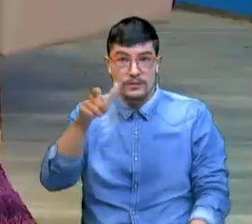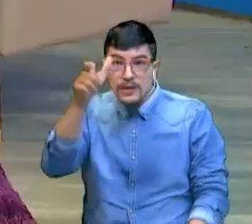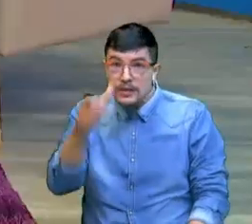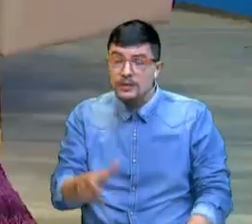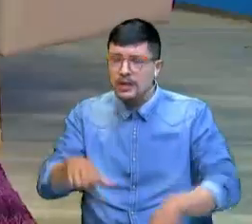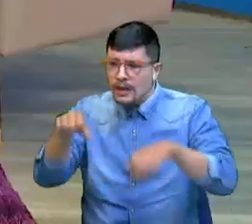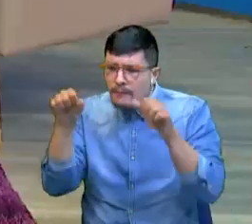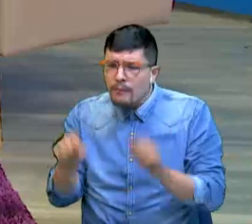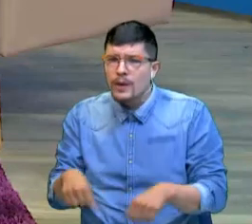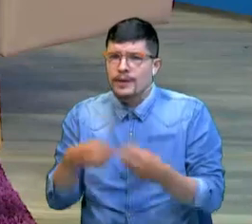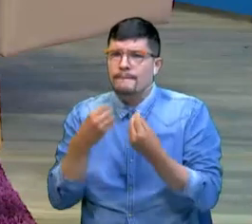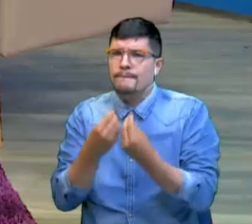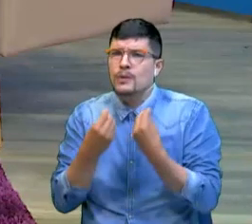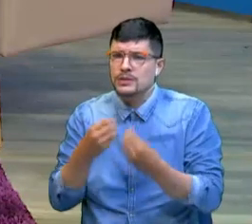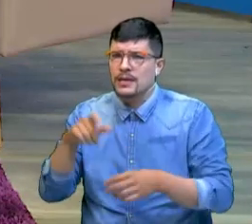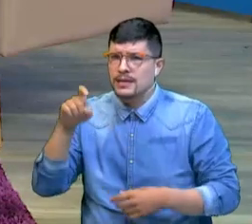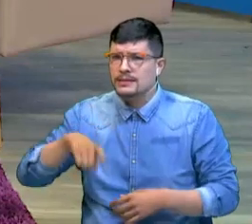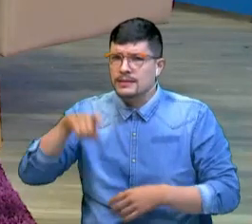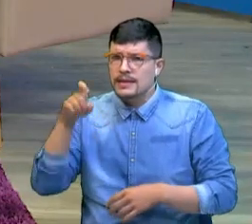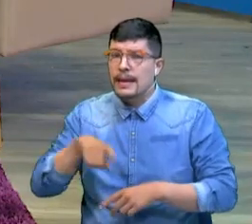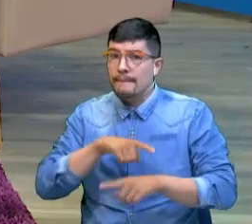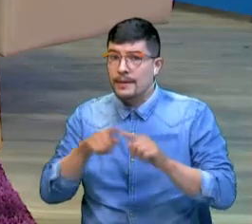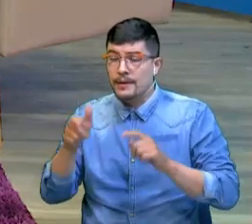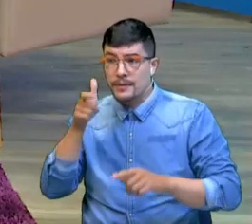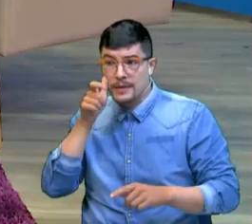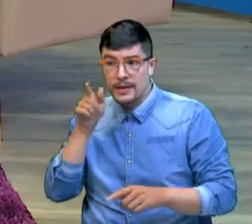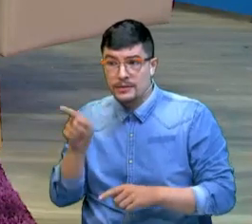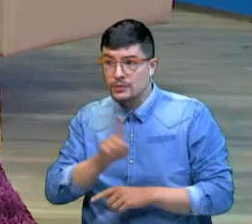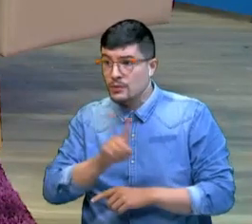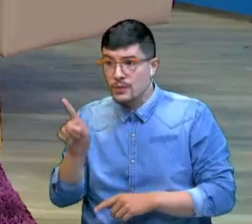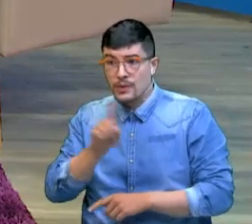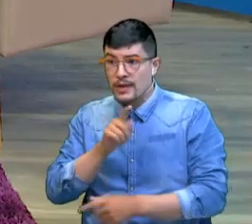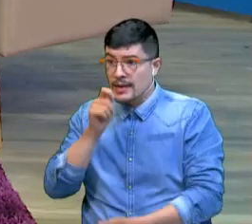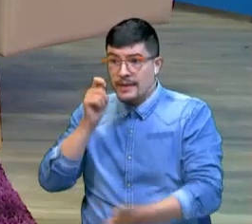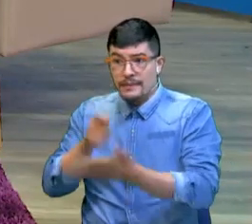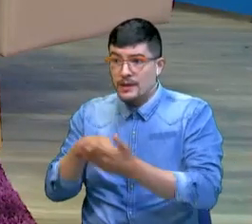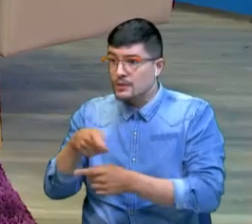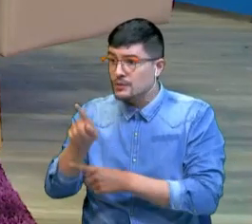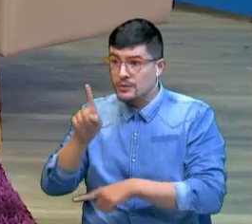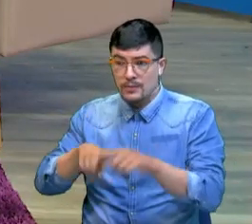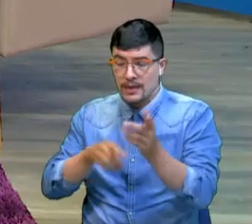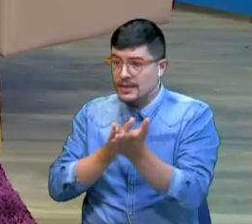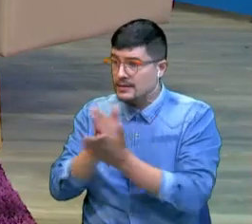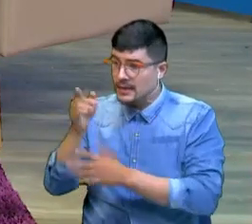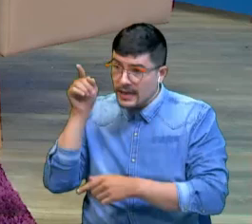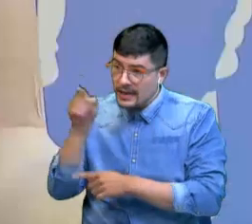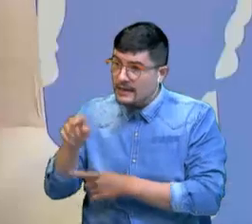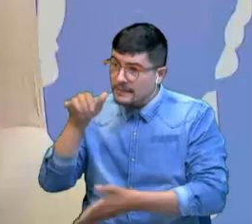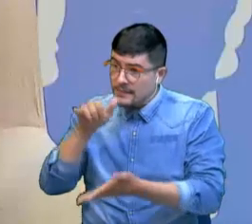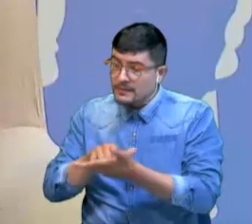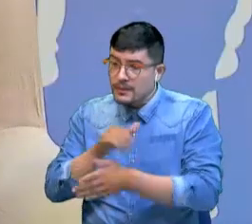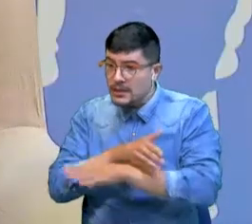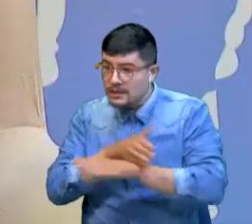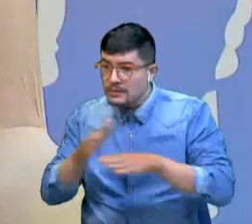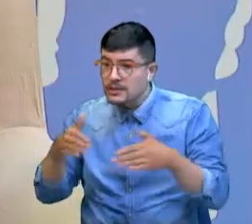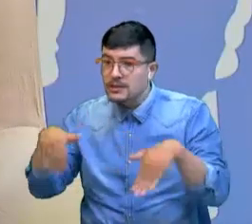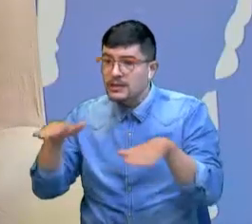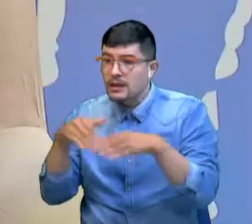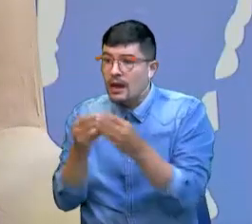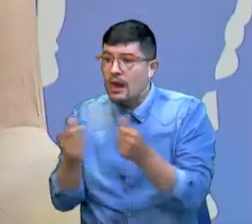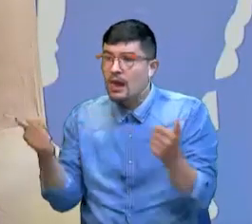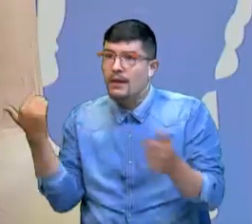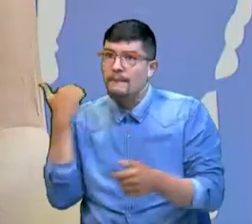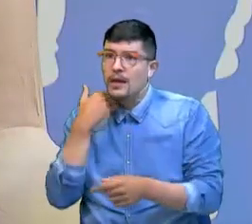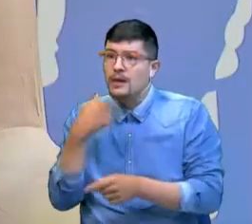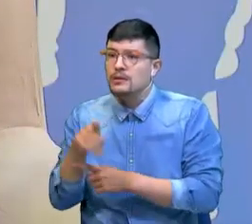tener mucha necesidad, pero si observan que no le están cotizando, no puede seguir ahí, porque luego entonces puede quedar en la miserableza.